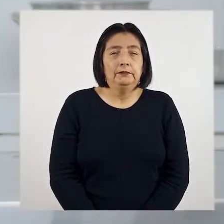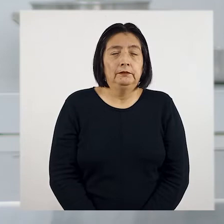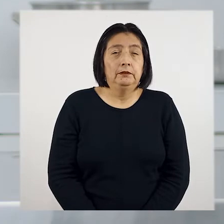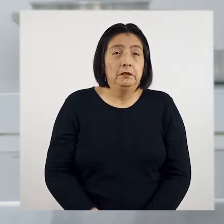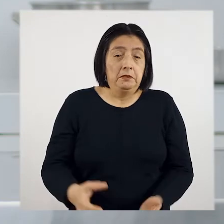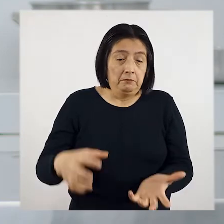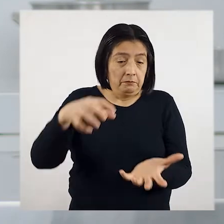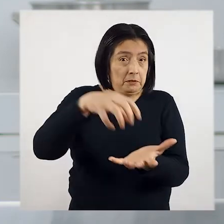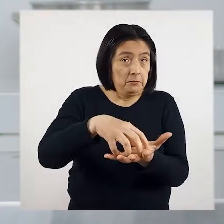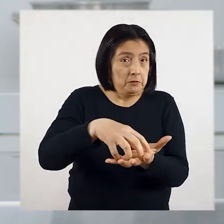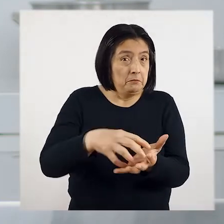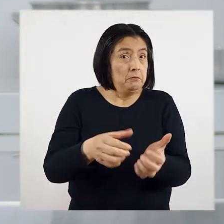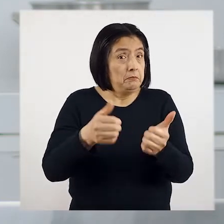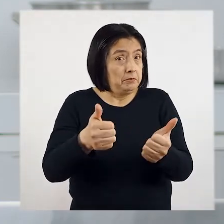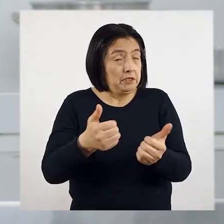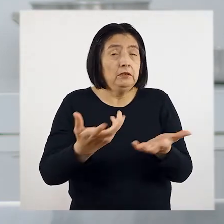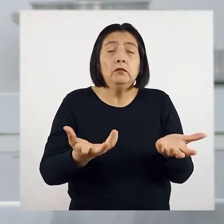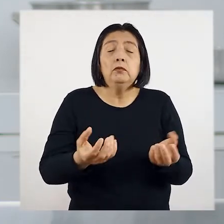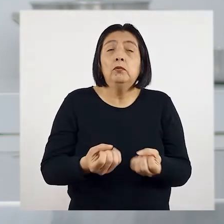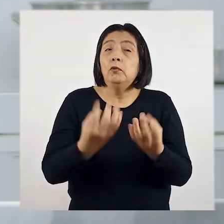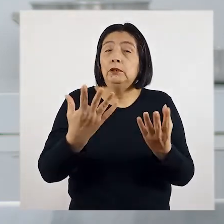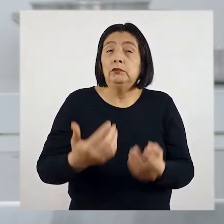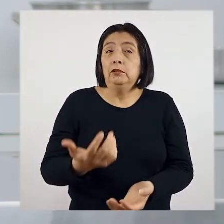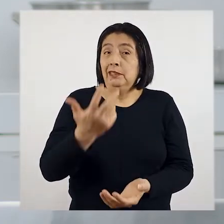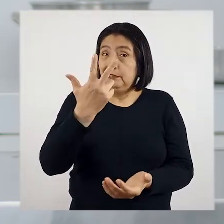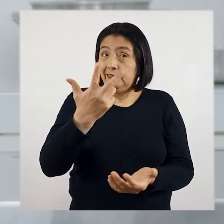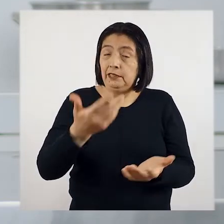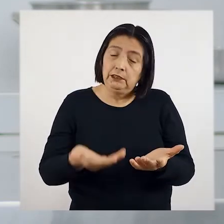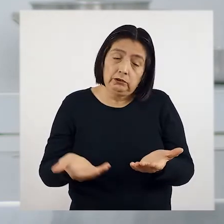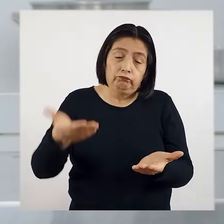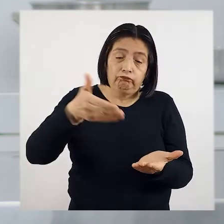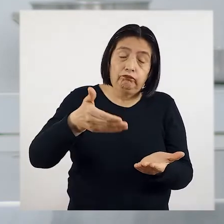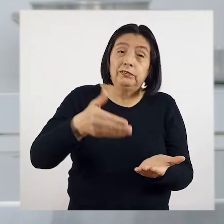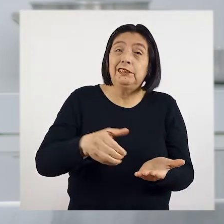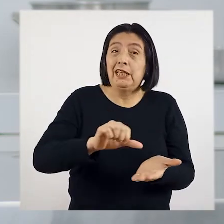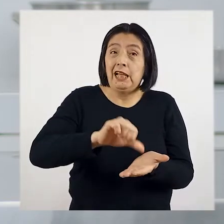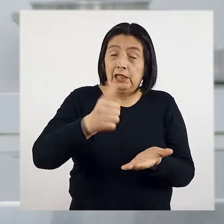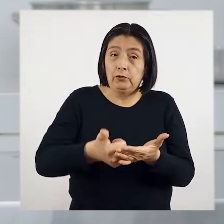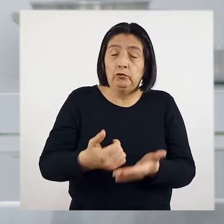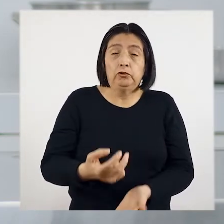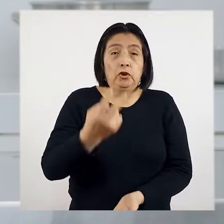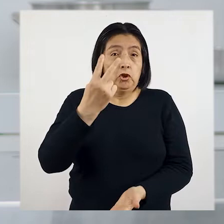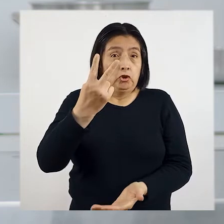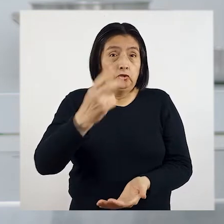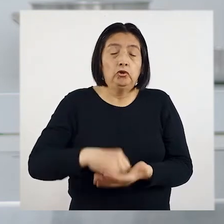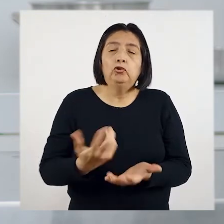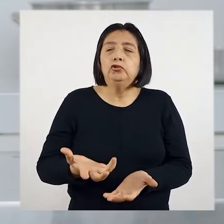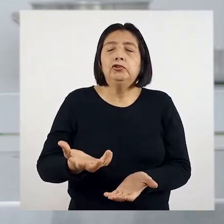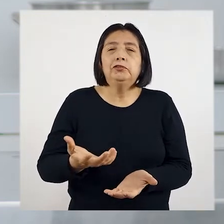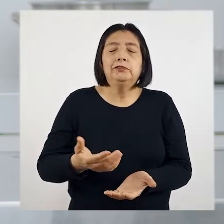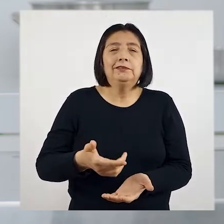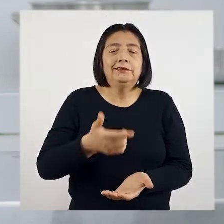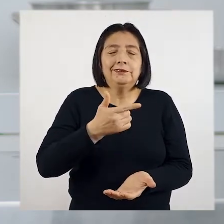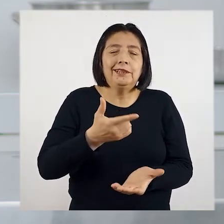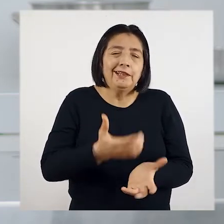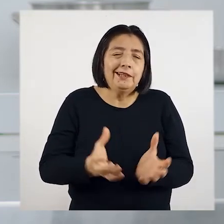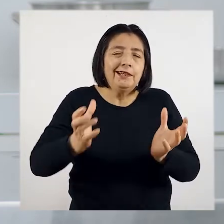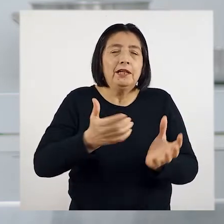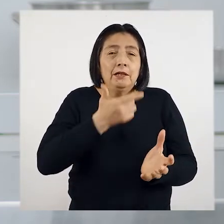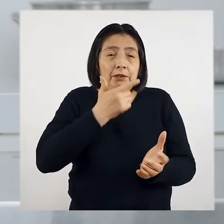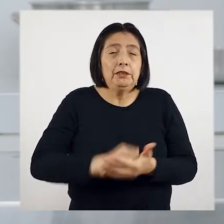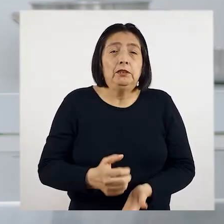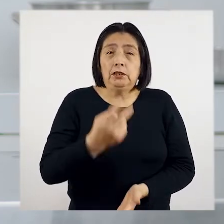Para una porción adecuada, vamos a servir 3 cucharadas de arroz, 2 cucharadas de locro y 2 cucharadas de